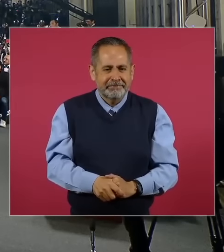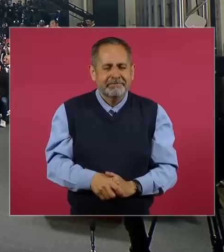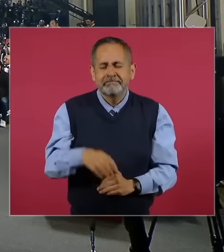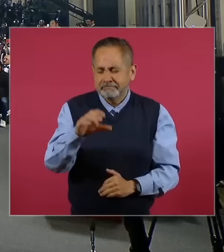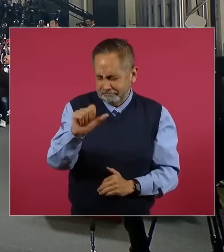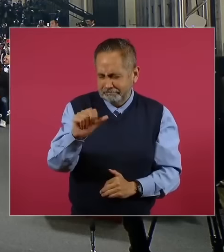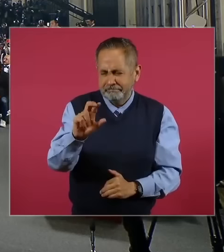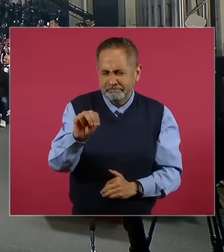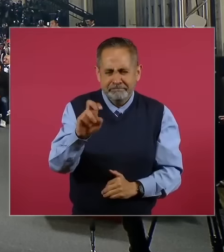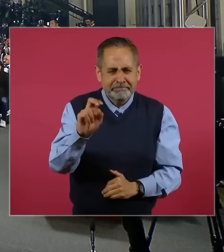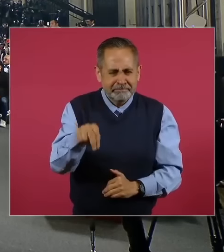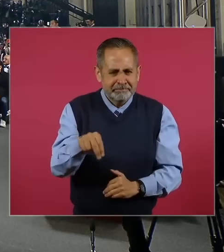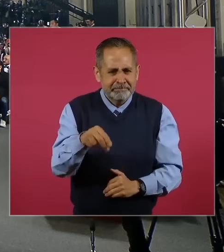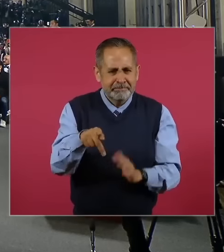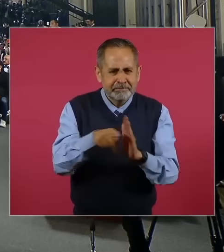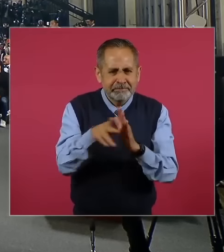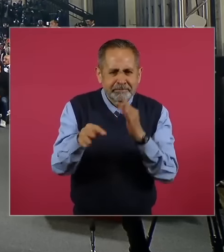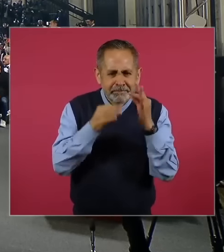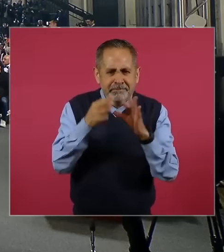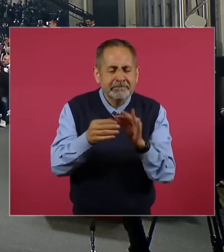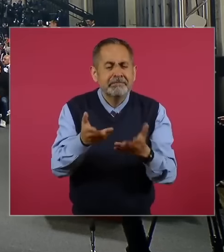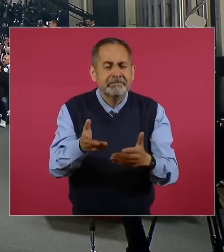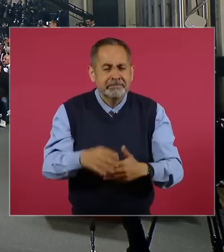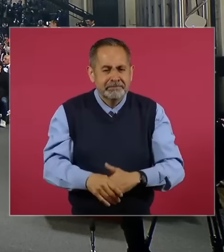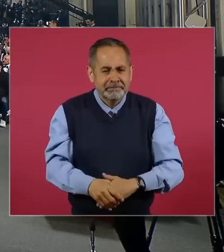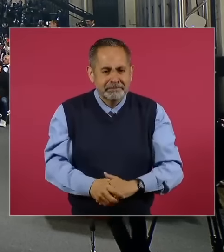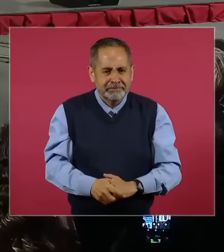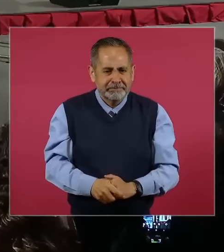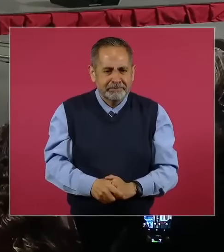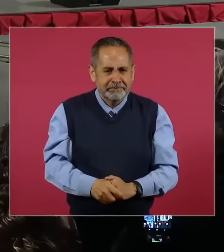Carmen, es que es periodista.